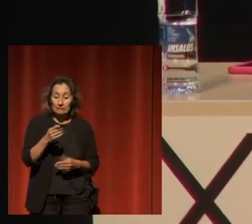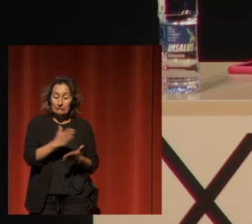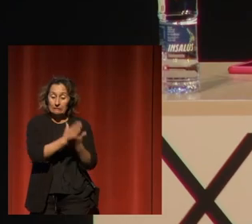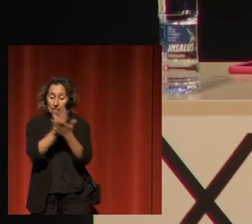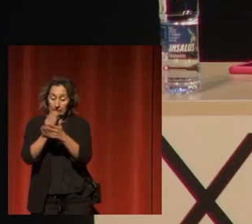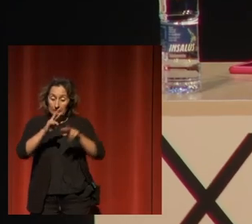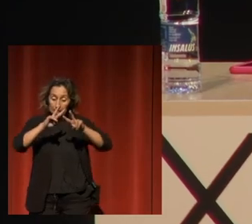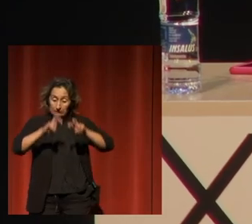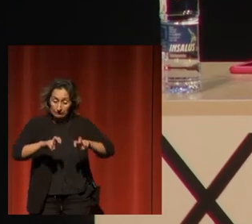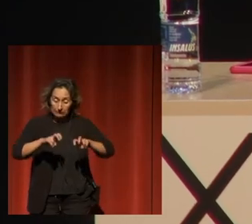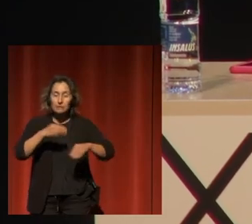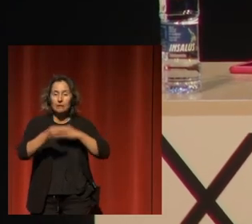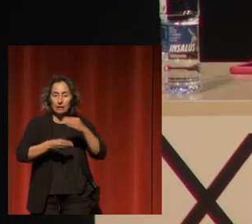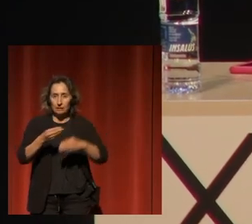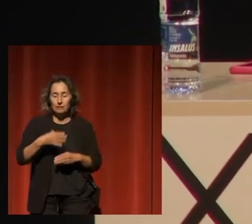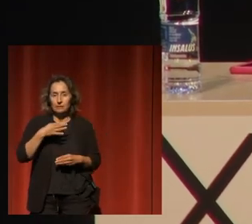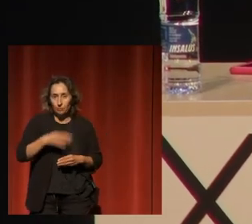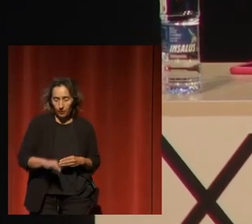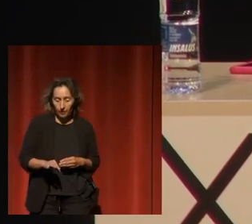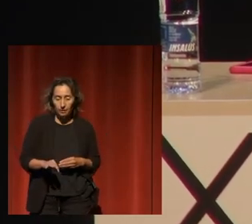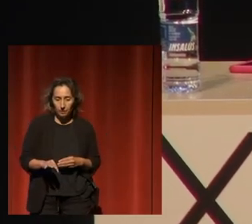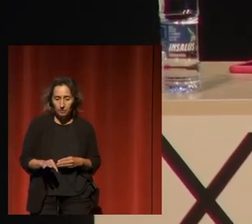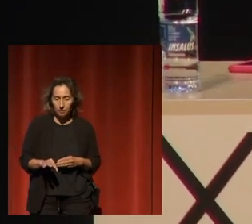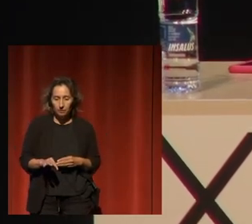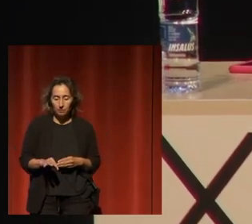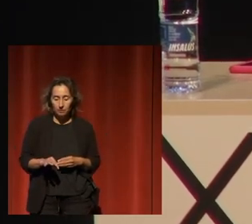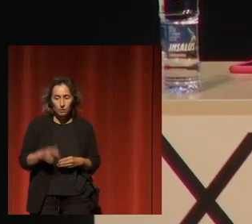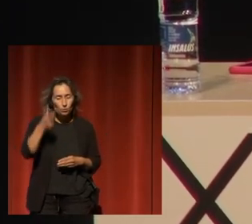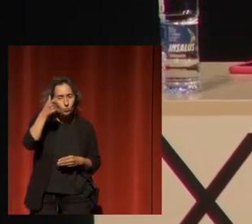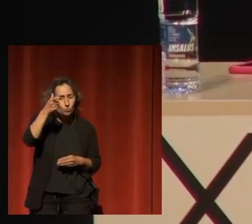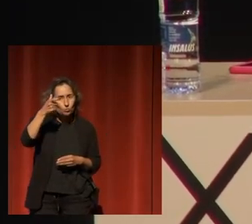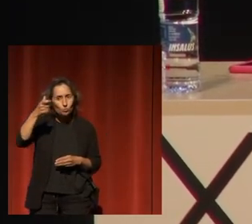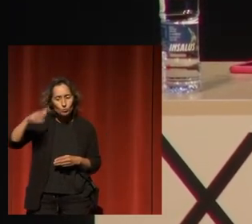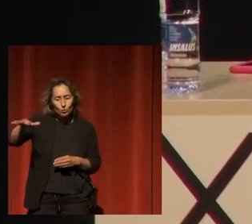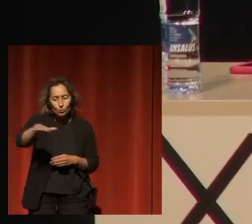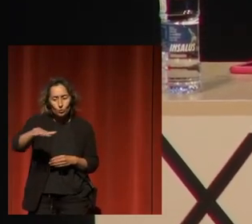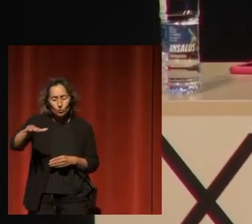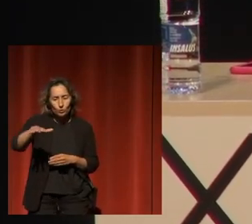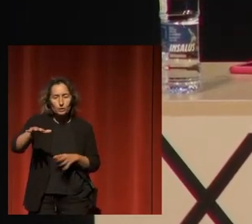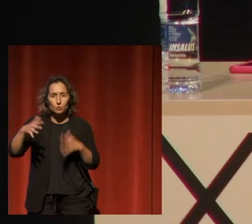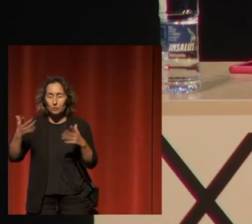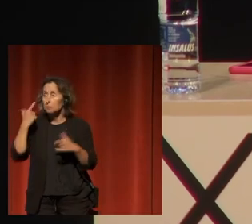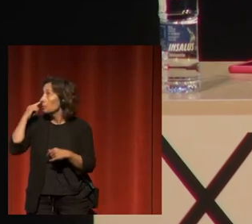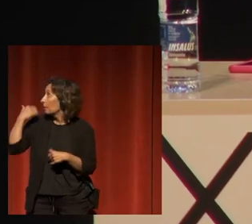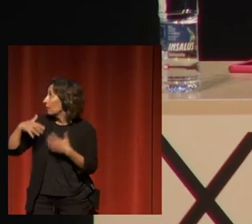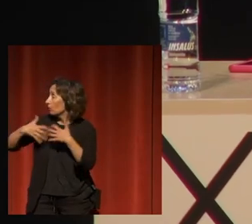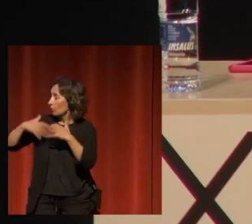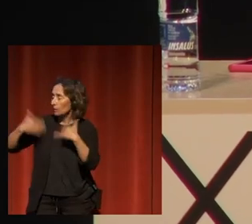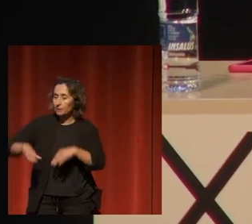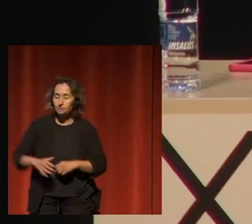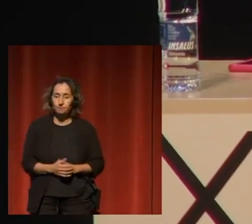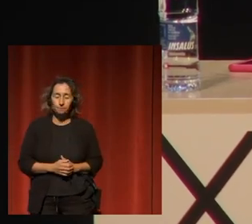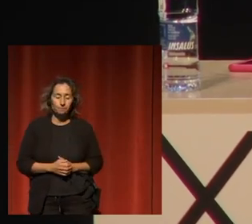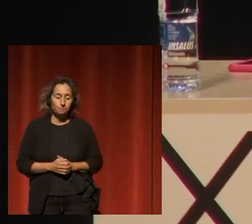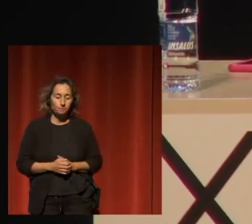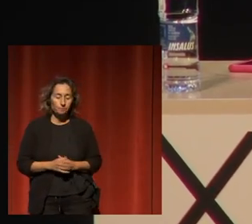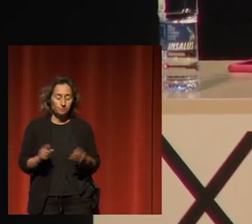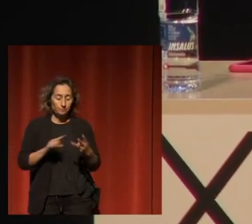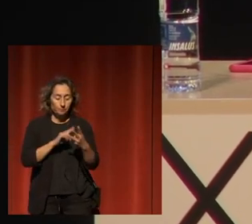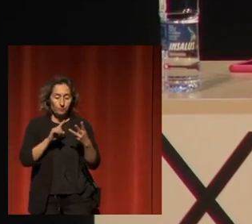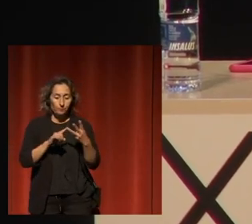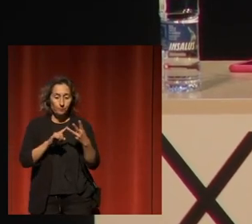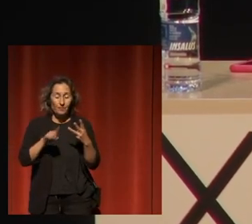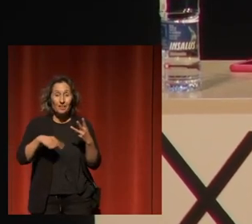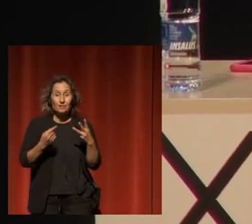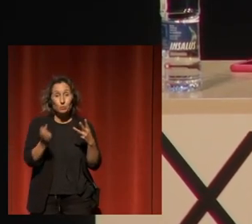estudios desagregando eh Cuáles son las zonas Rurales creo que ya está funcionando eh continuaremos